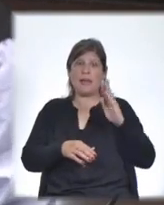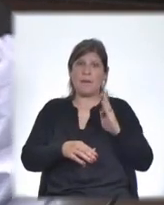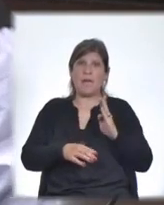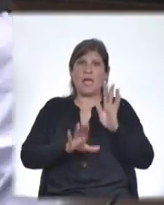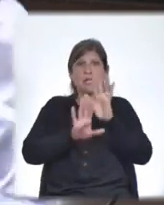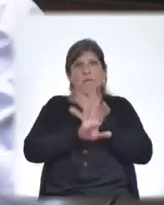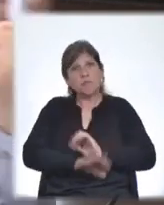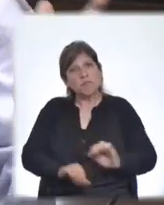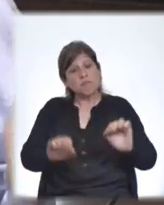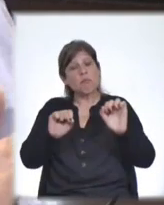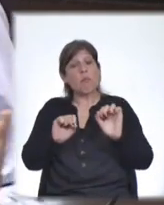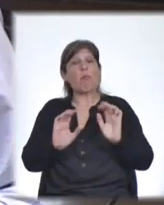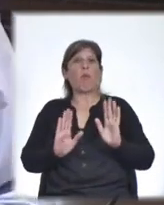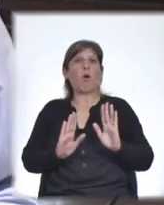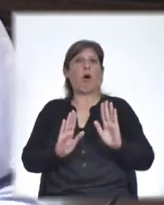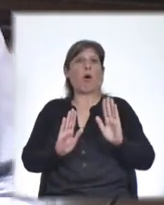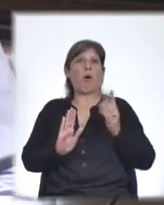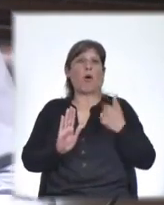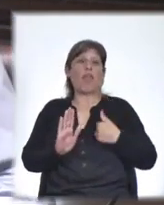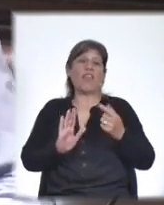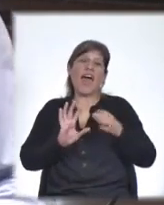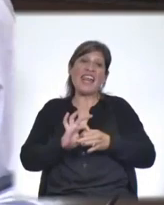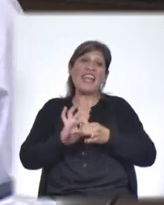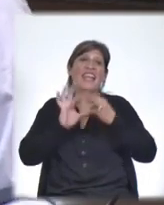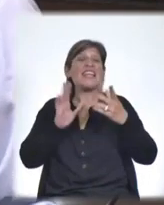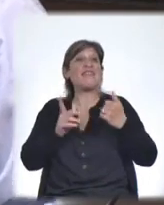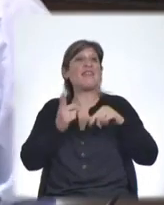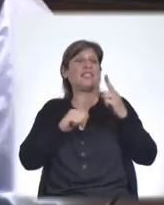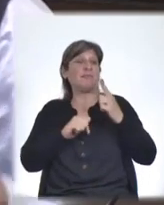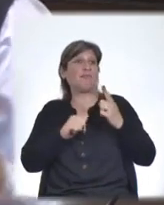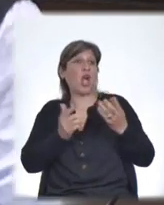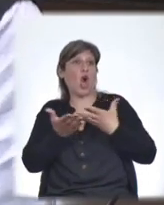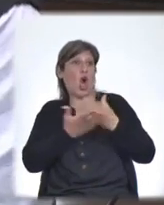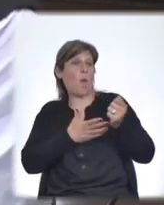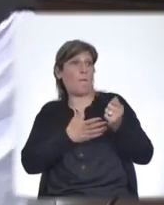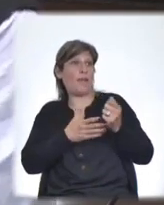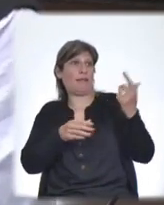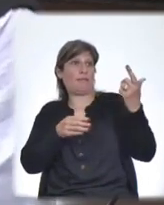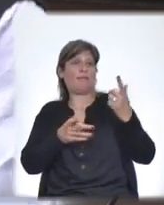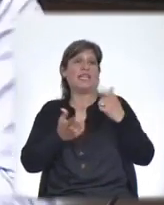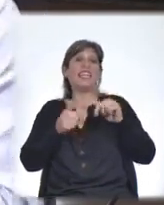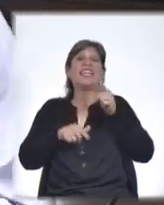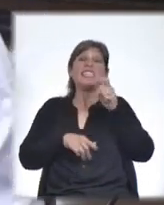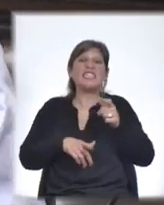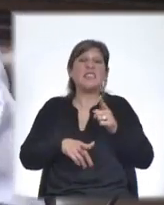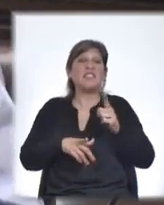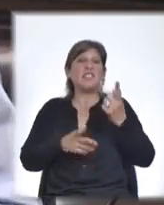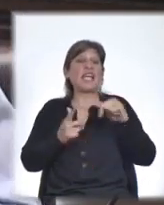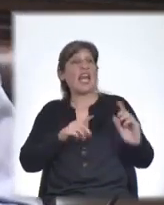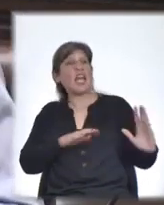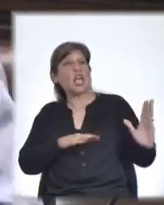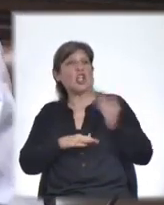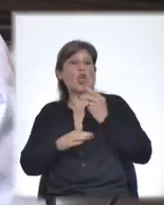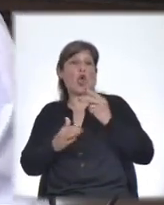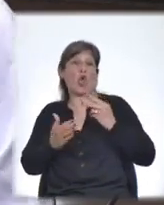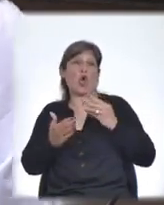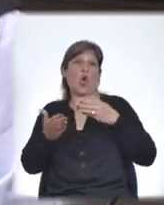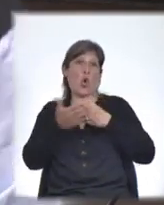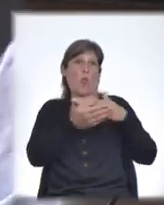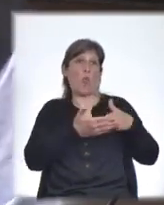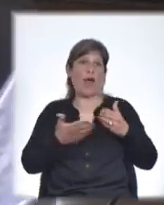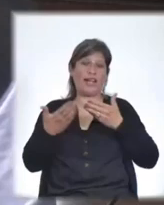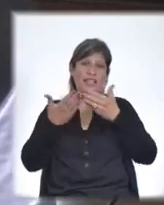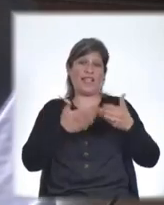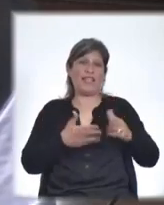se podrá establecer la libre importación. ¿Sabe qué significa eso, señor presidente? Que todos los puertos del Uruguay